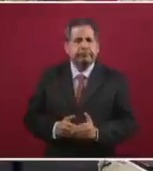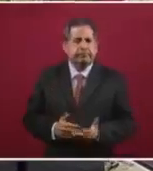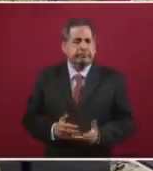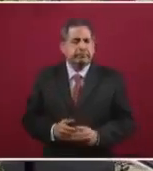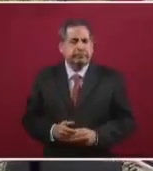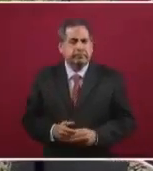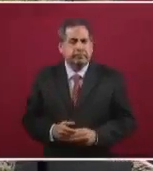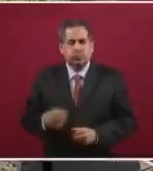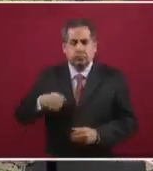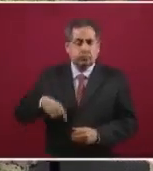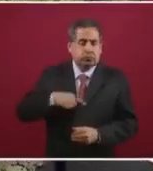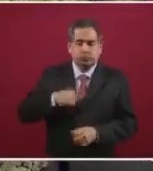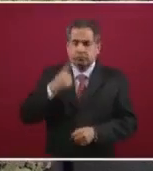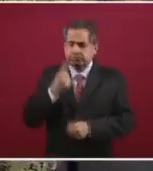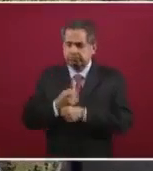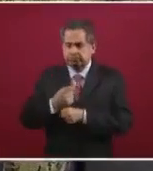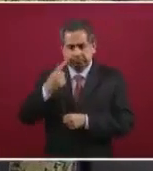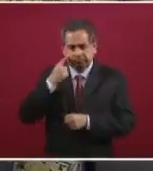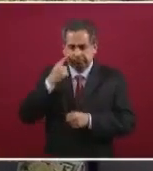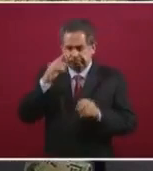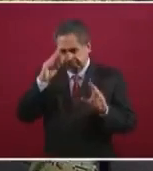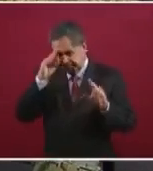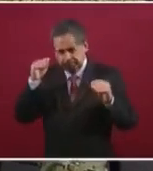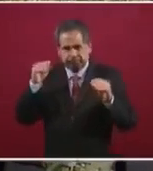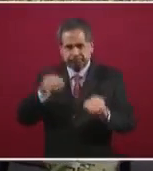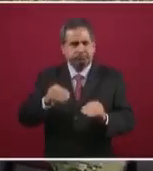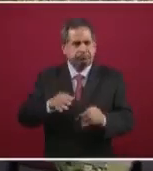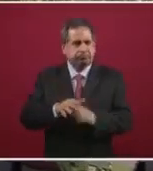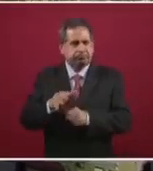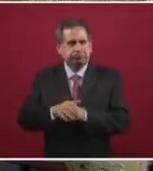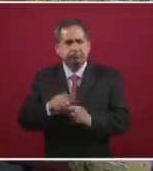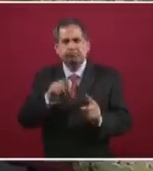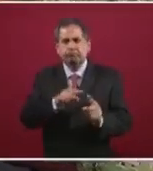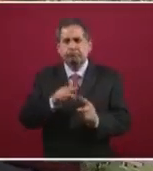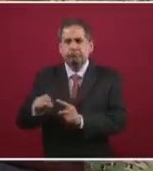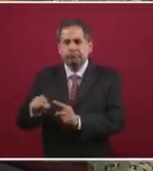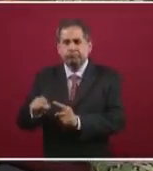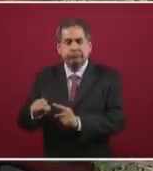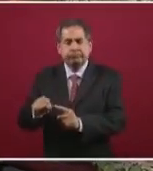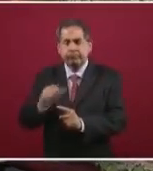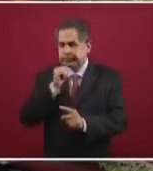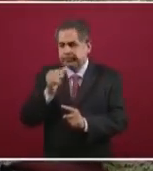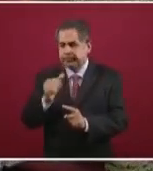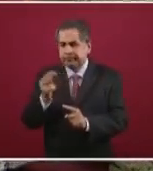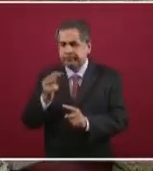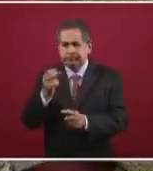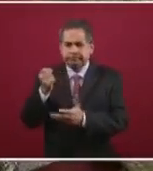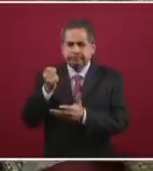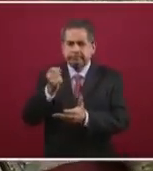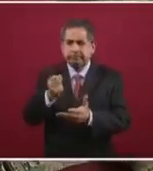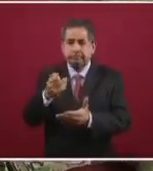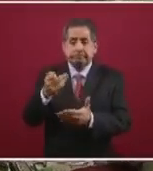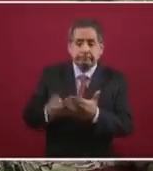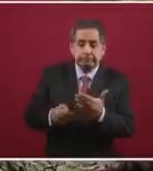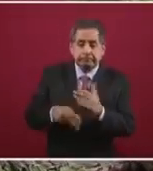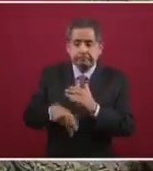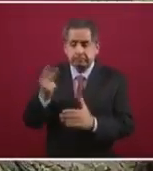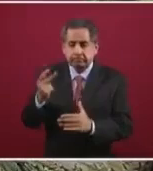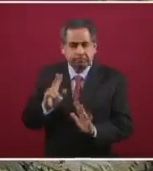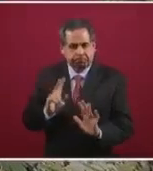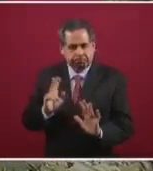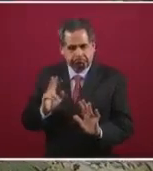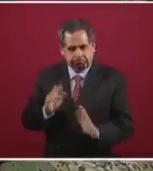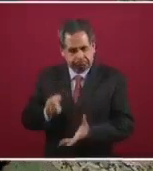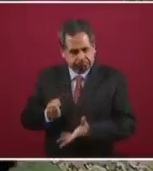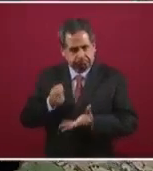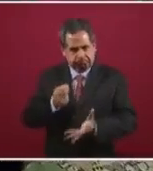Nosotros estamos dando prioridad a que no falten los fondos para